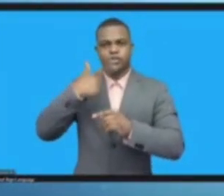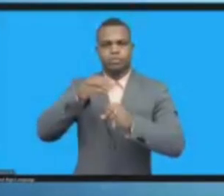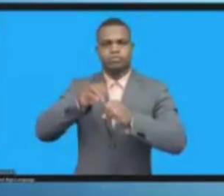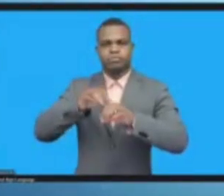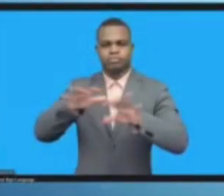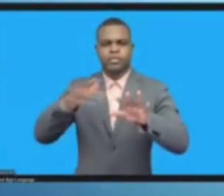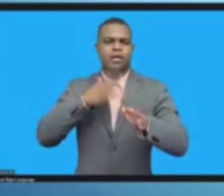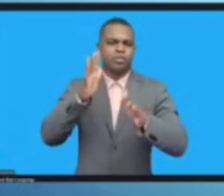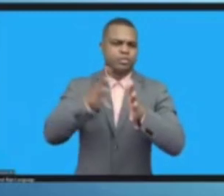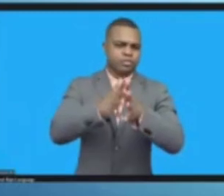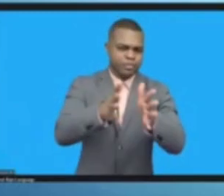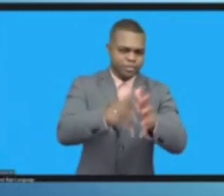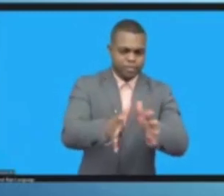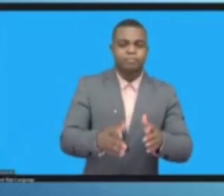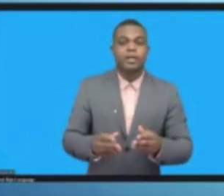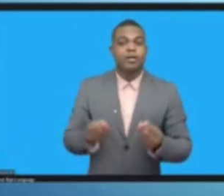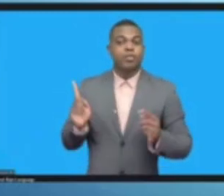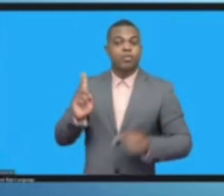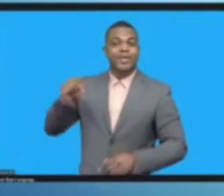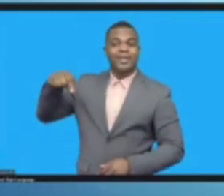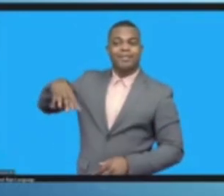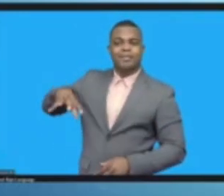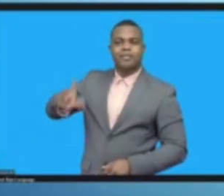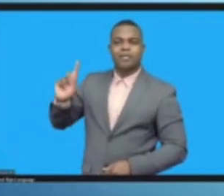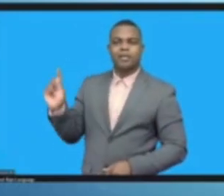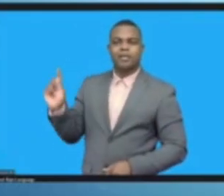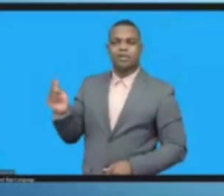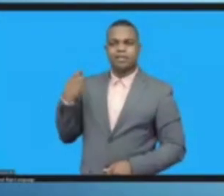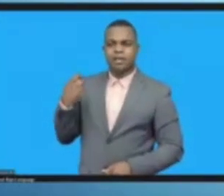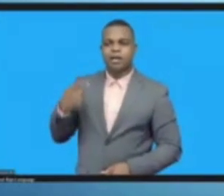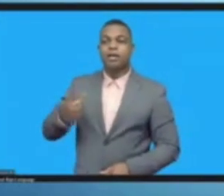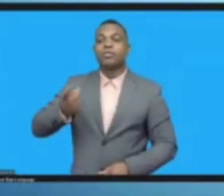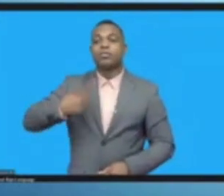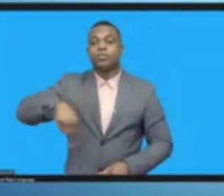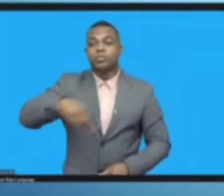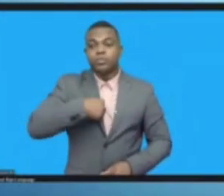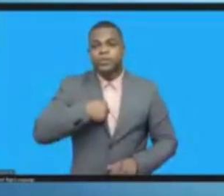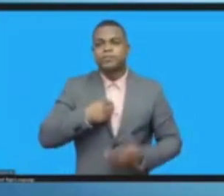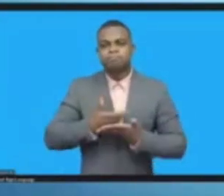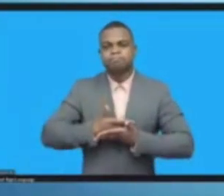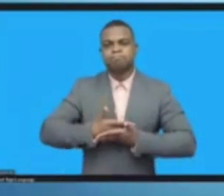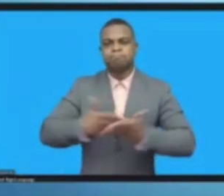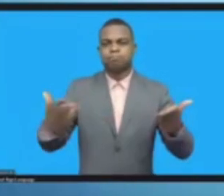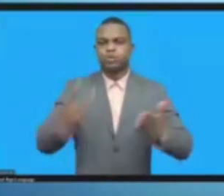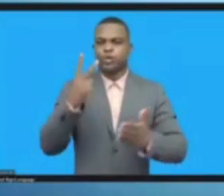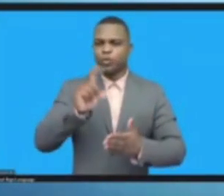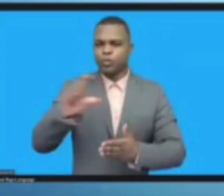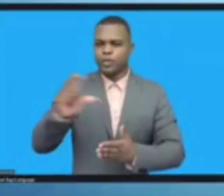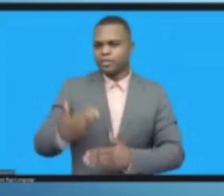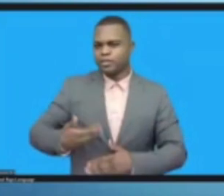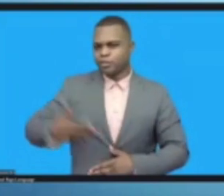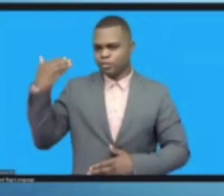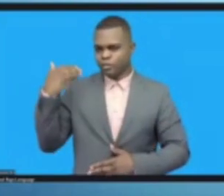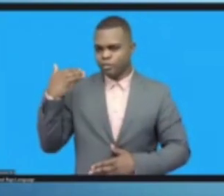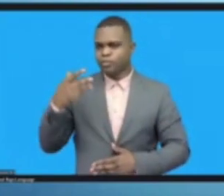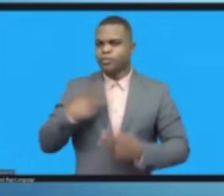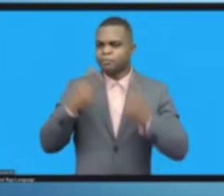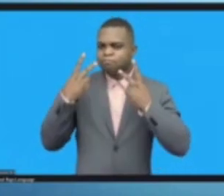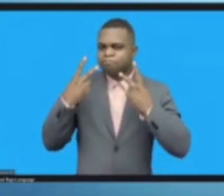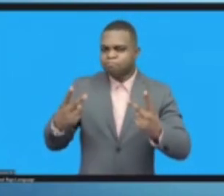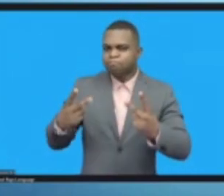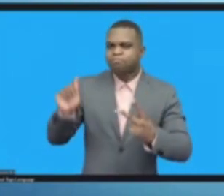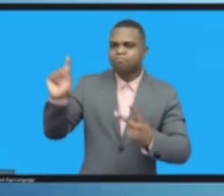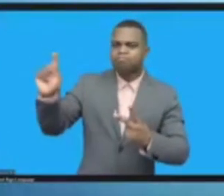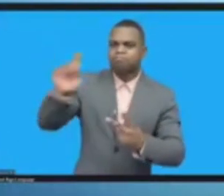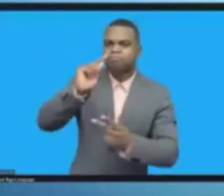decimos con nuestros fondos y nuestros financiamientos para que la mayor parte del tráfico de internet que en África Porque es importante porque